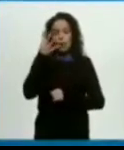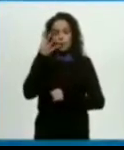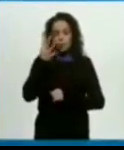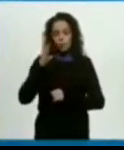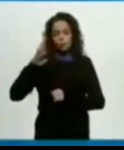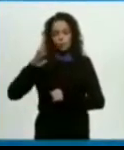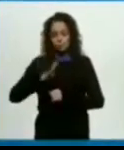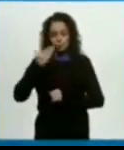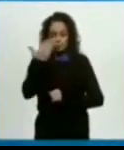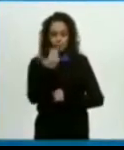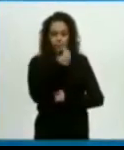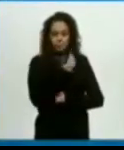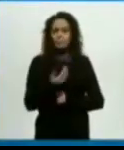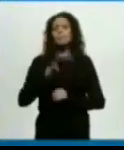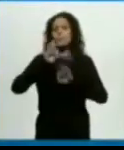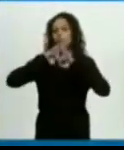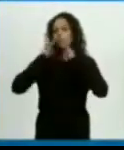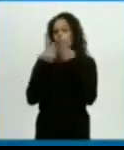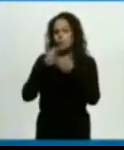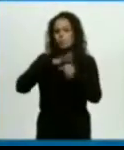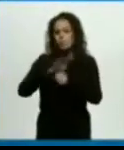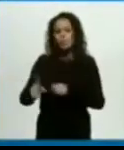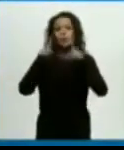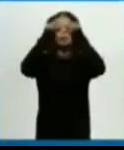en forma de triángulo.